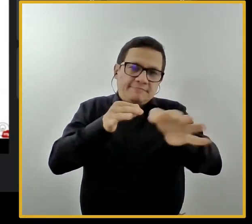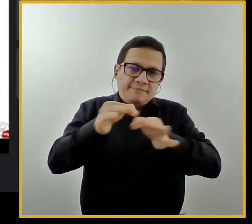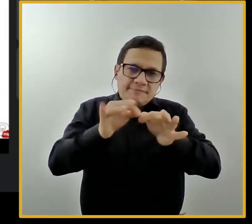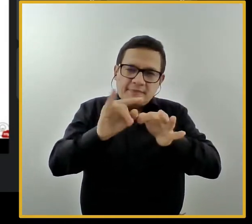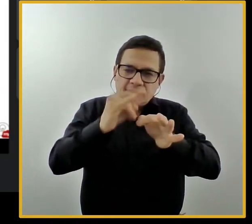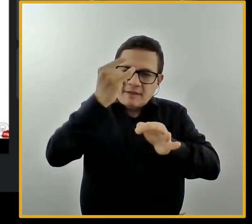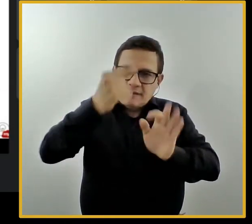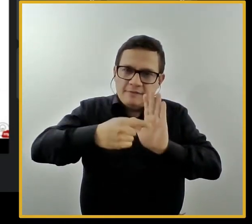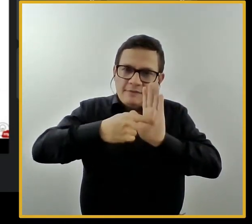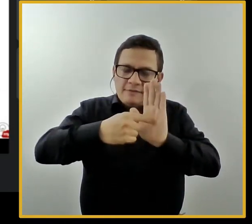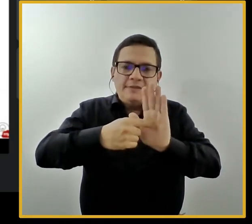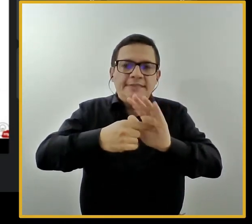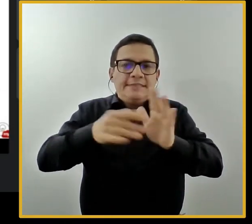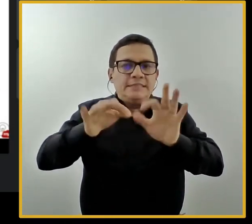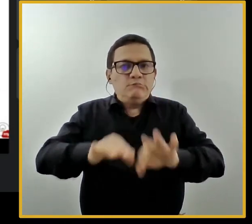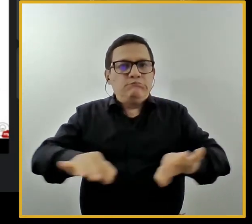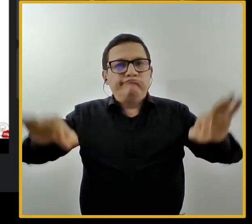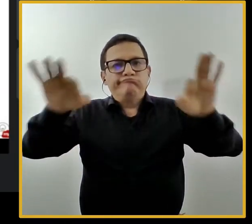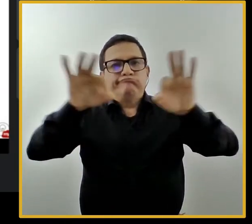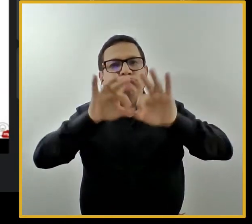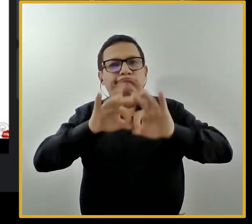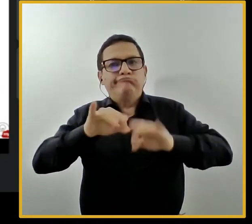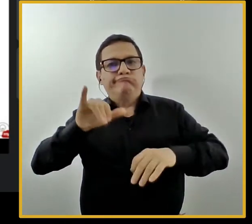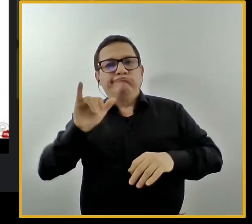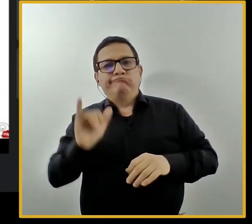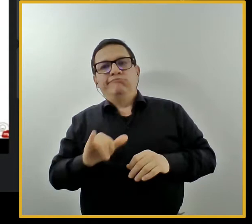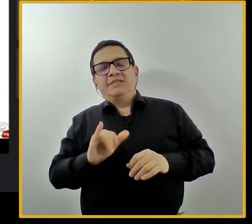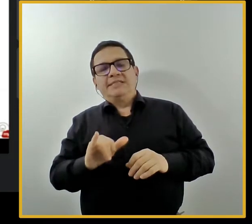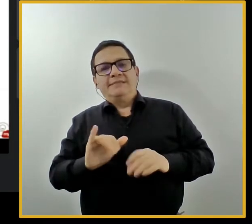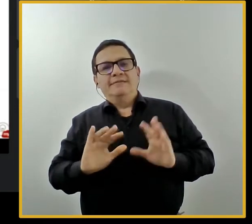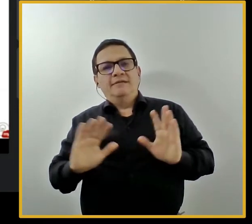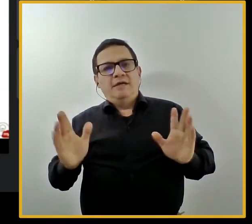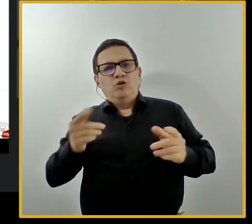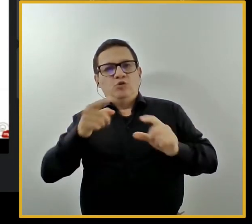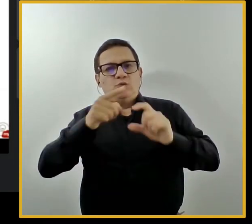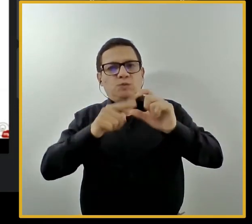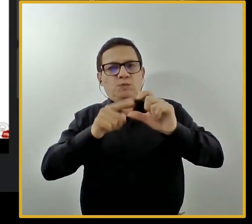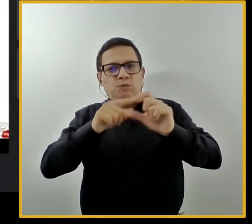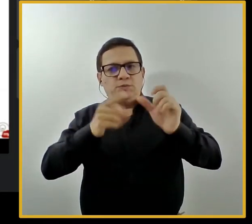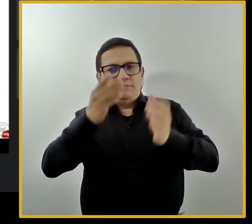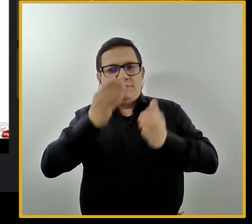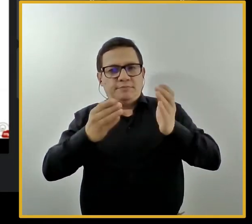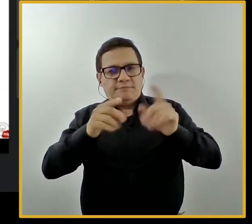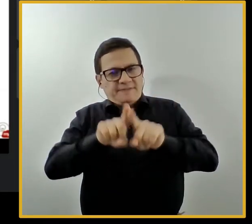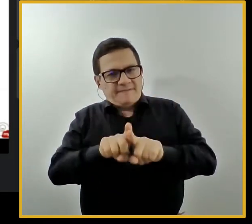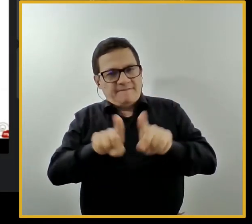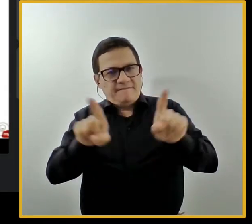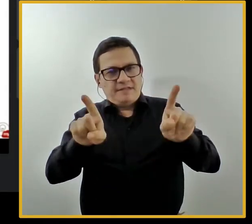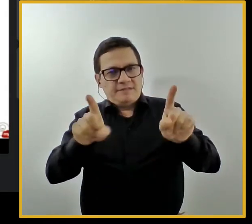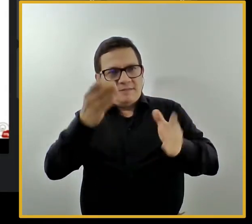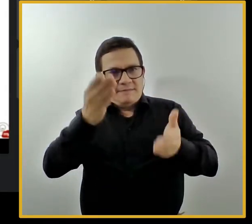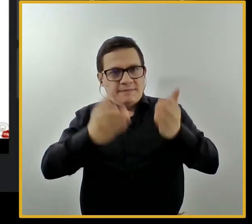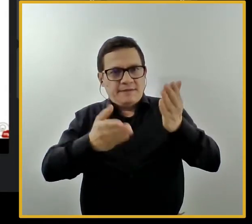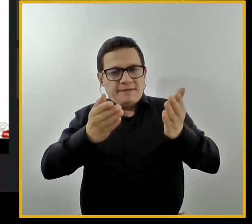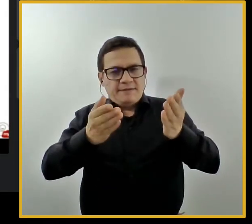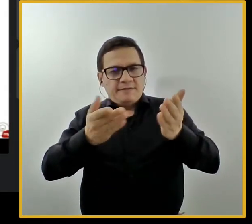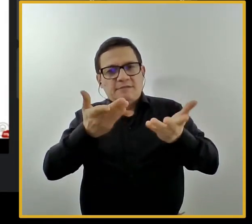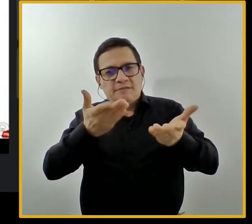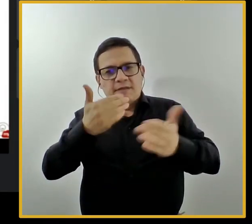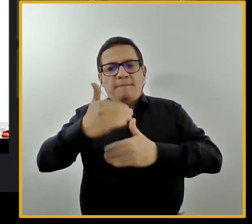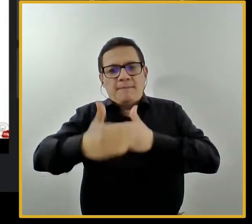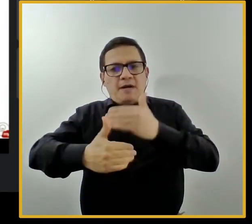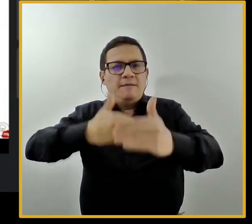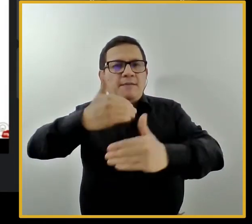algo que es muy importante para cuando yo tengo una ecuación diferencial de variables separables, pues existen unos